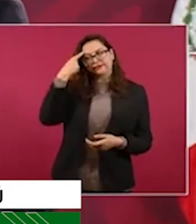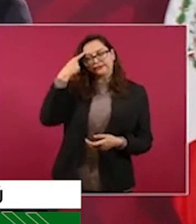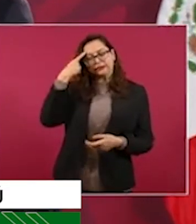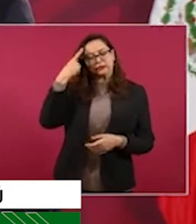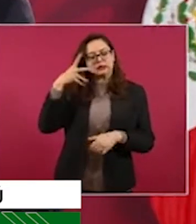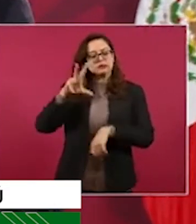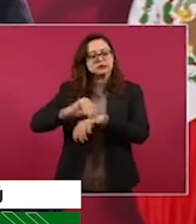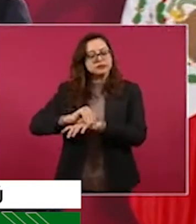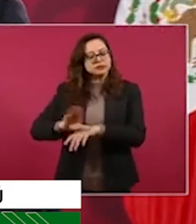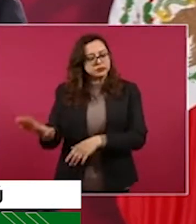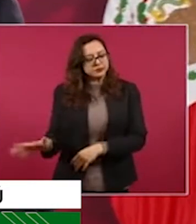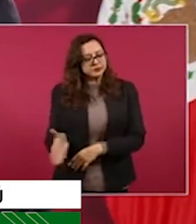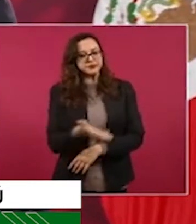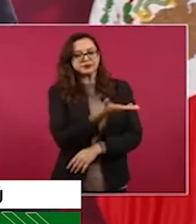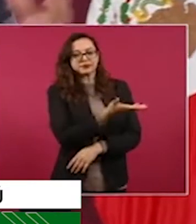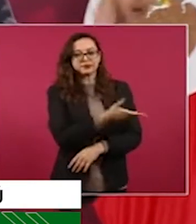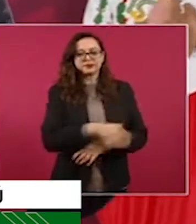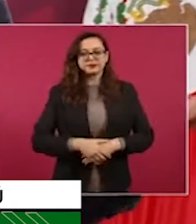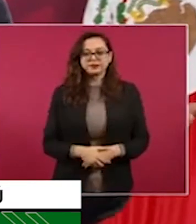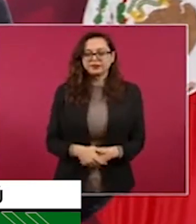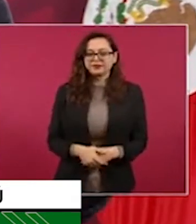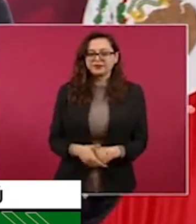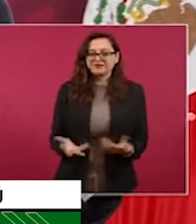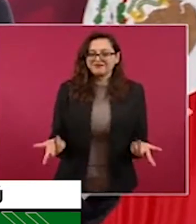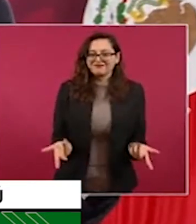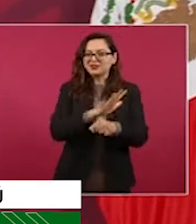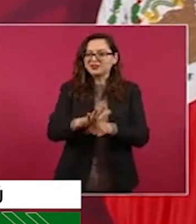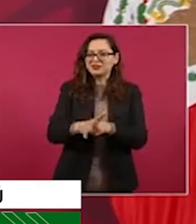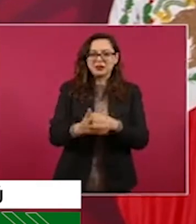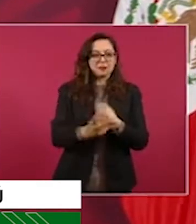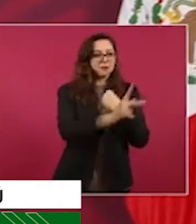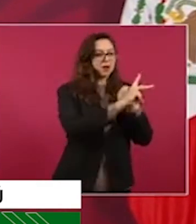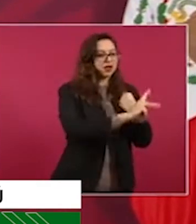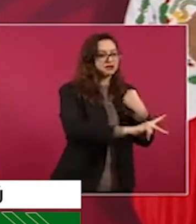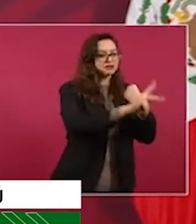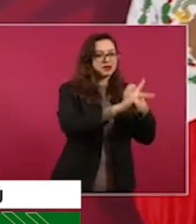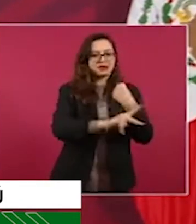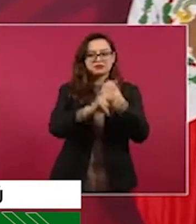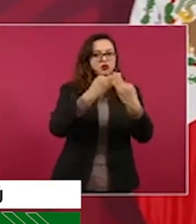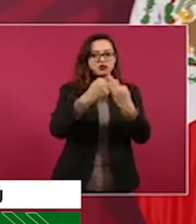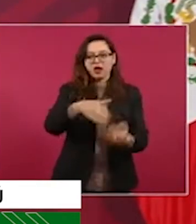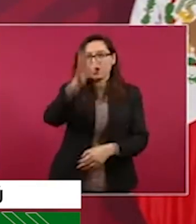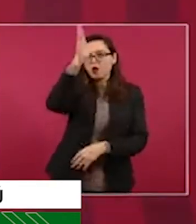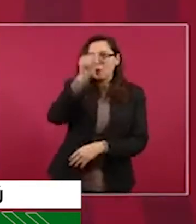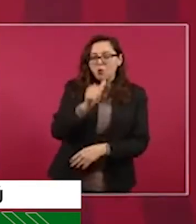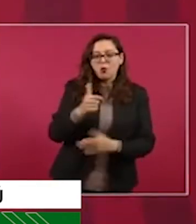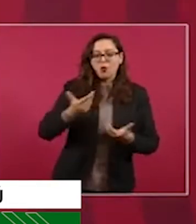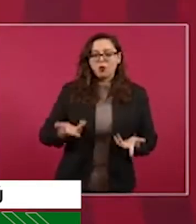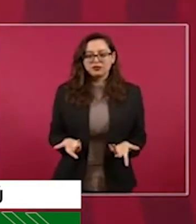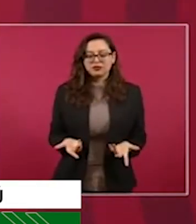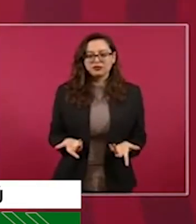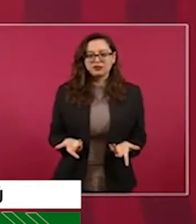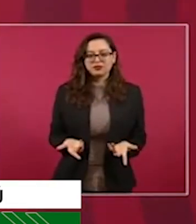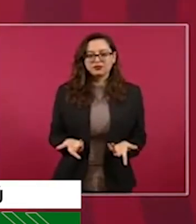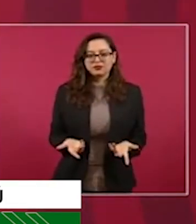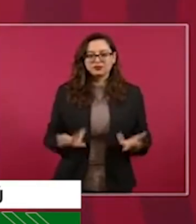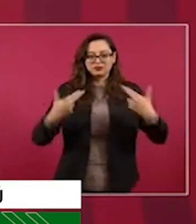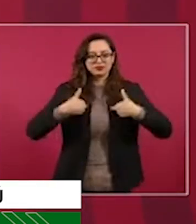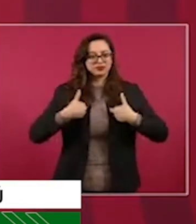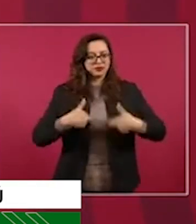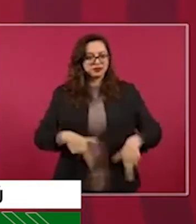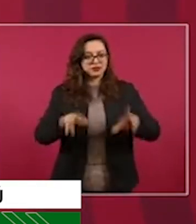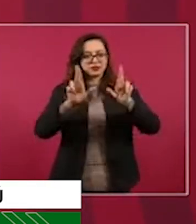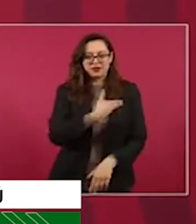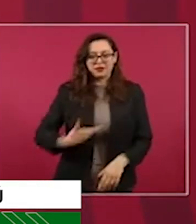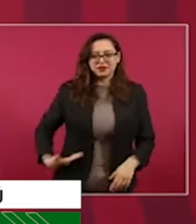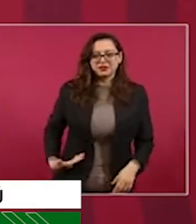se realizaría en México. Porque es un acuerdo de naciones y de representantes de